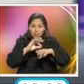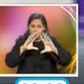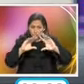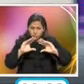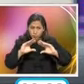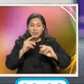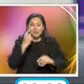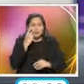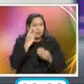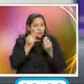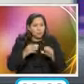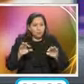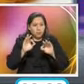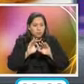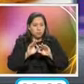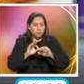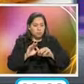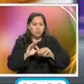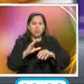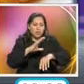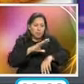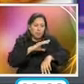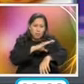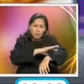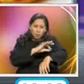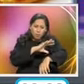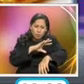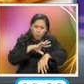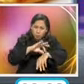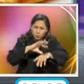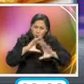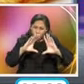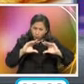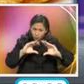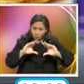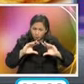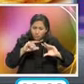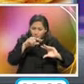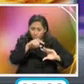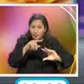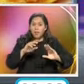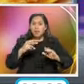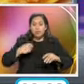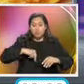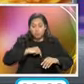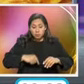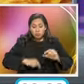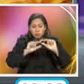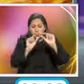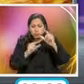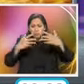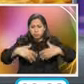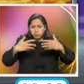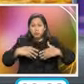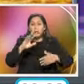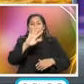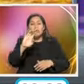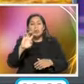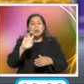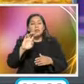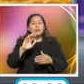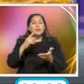la importancia de tener músculo. Sí. Cada kilo que tenemos de músculo, aceleramos el metabolismo 400 calorías al